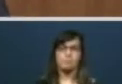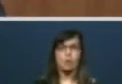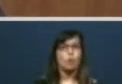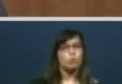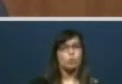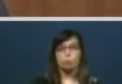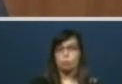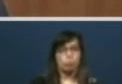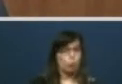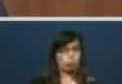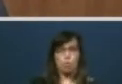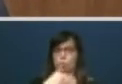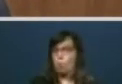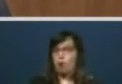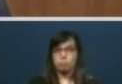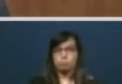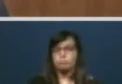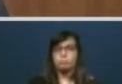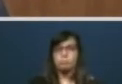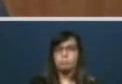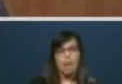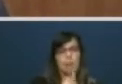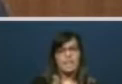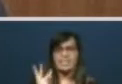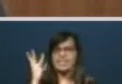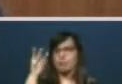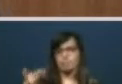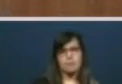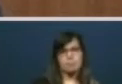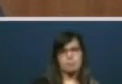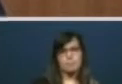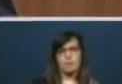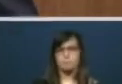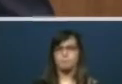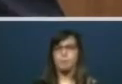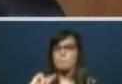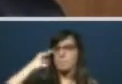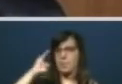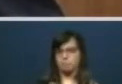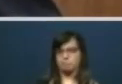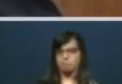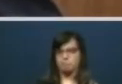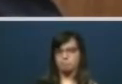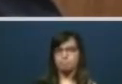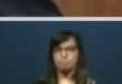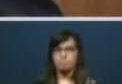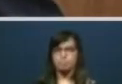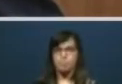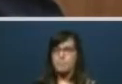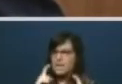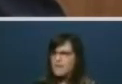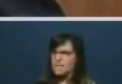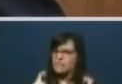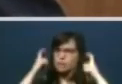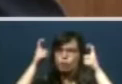seguir haciéndolo con tres principales líneas de trabajo la primera volcar nuestro esfuerzo en